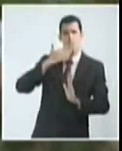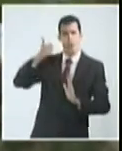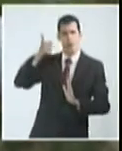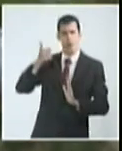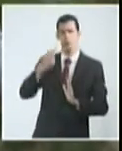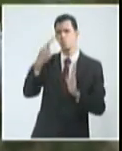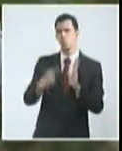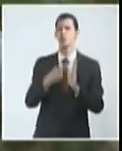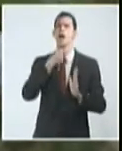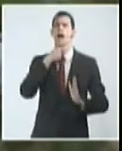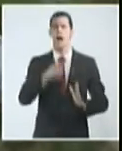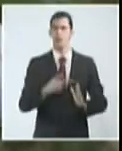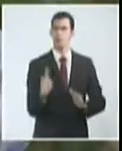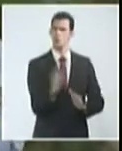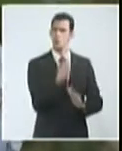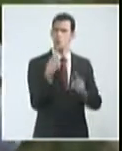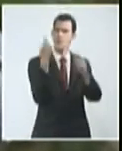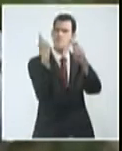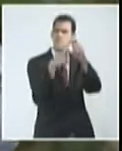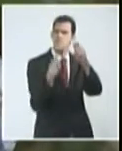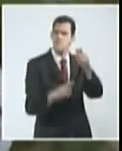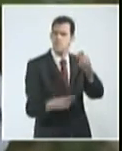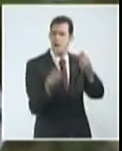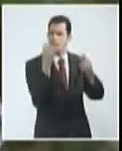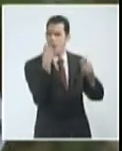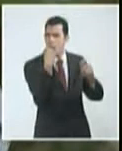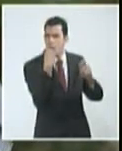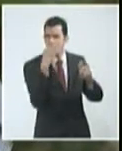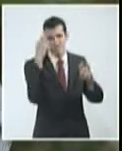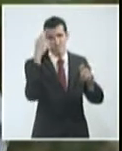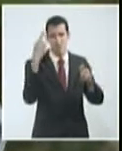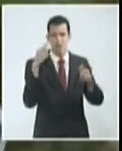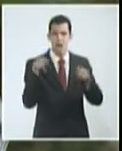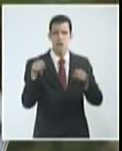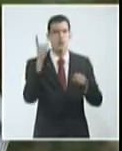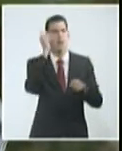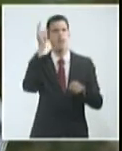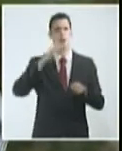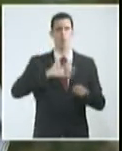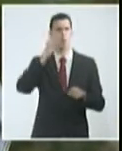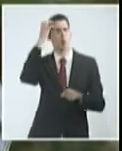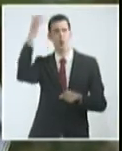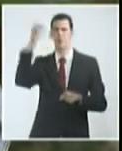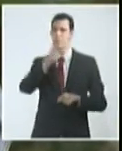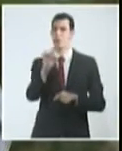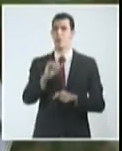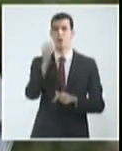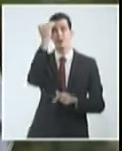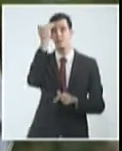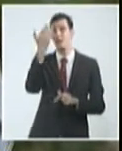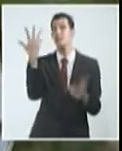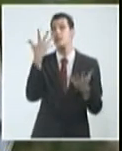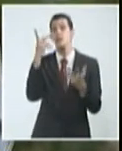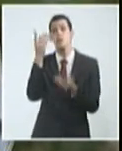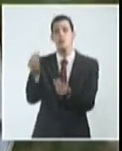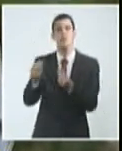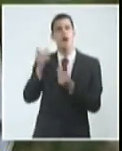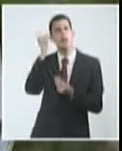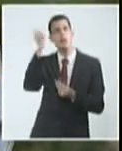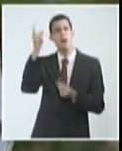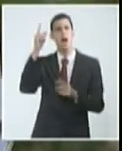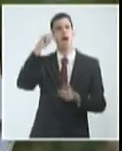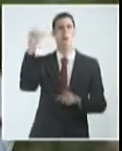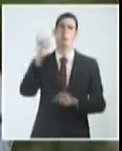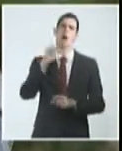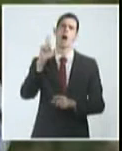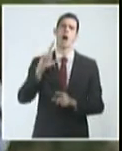tiene que ver con los aportes que tuvimos en los encuentros, en 2 encuentros con productores agropecuarios. Los